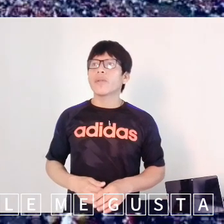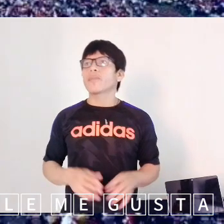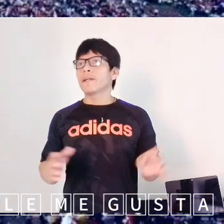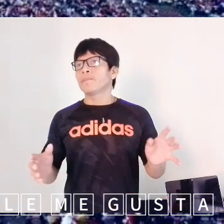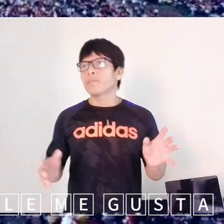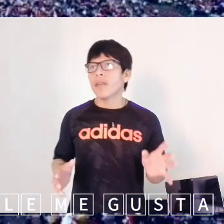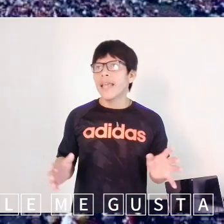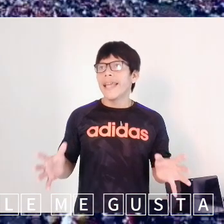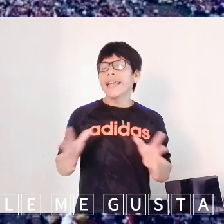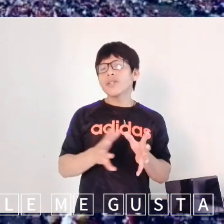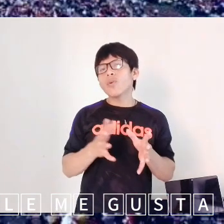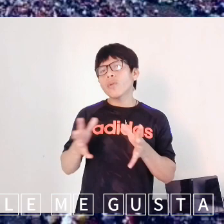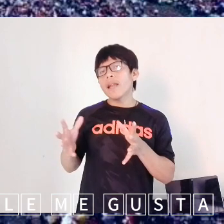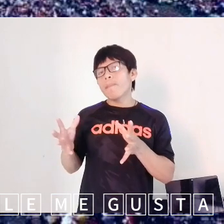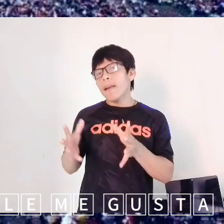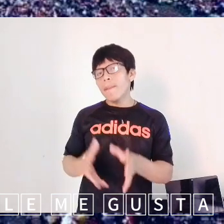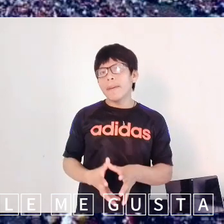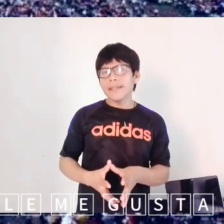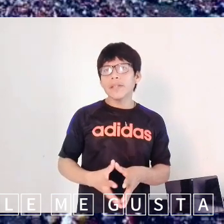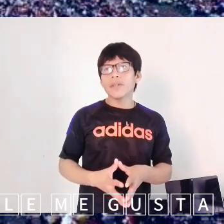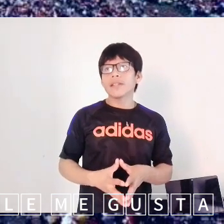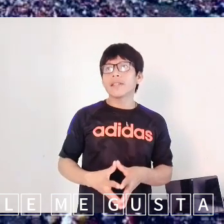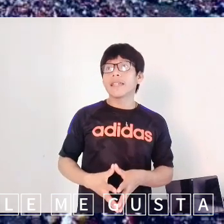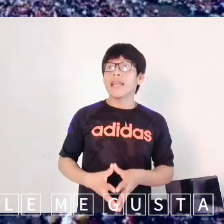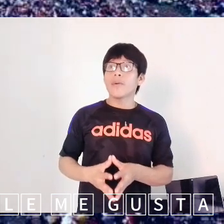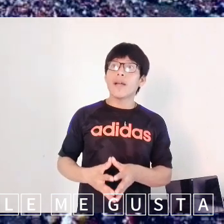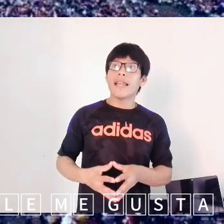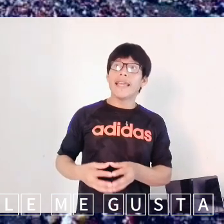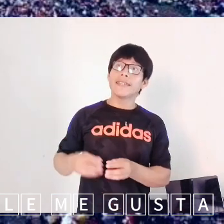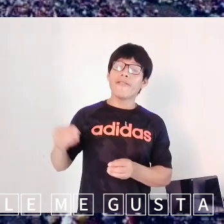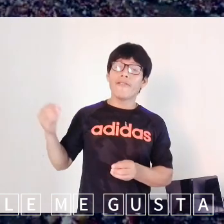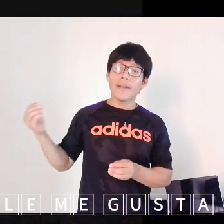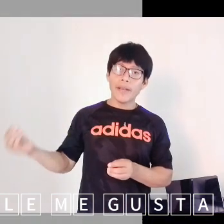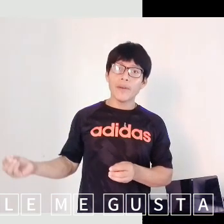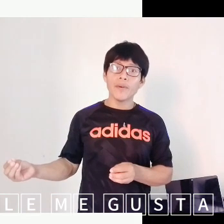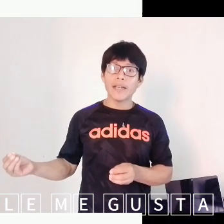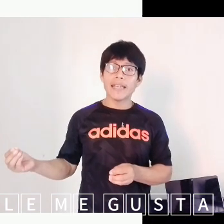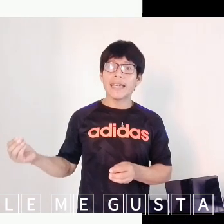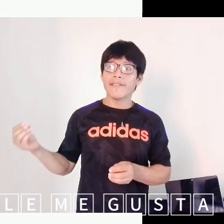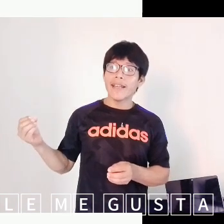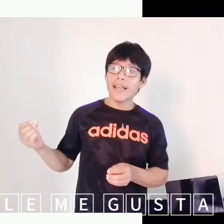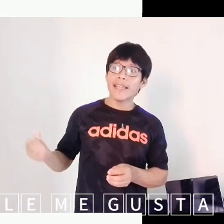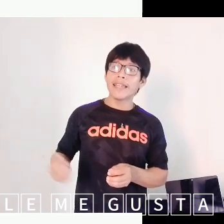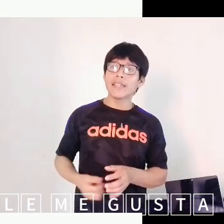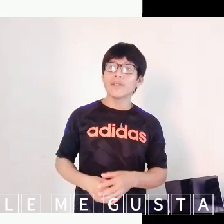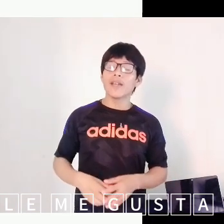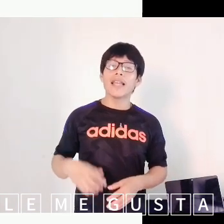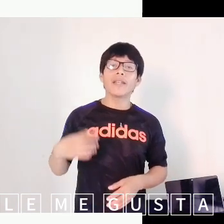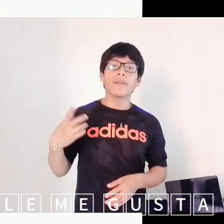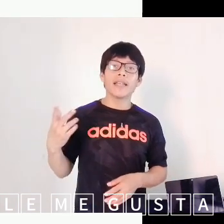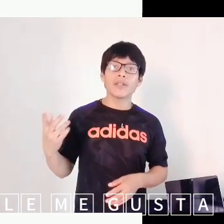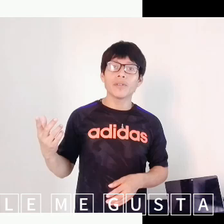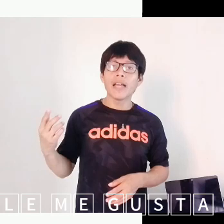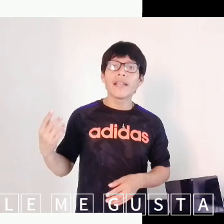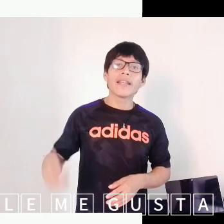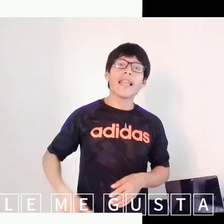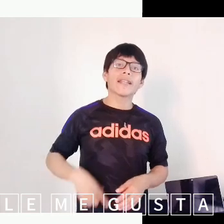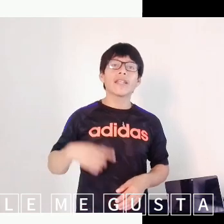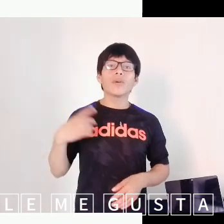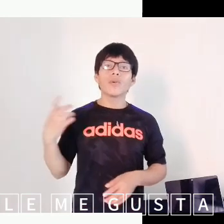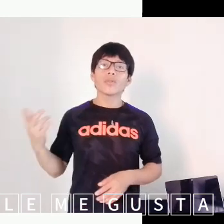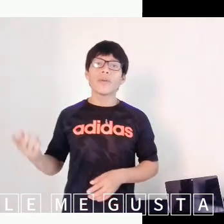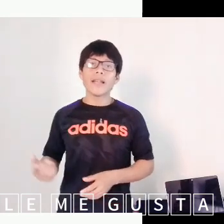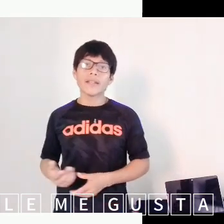López Obrador. Bueno, esto con el plan B, señores, el cual es en febrero que va a dar inicio la eliminación